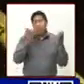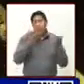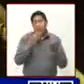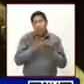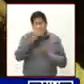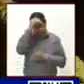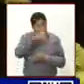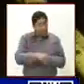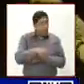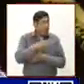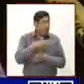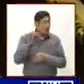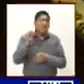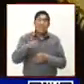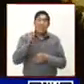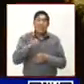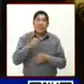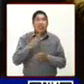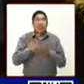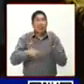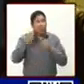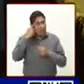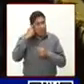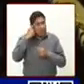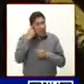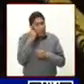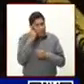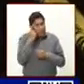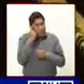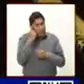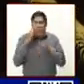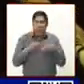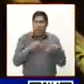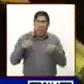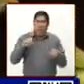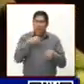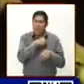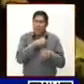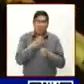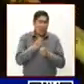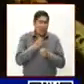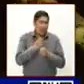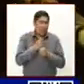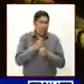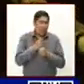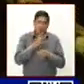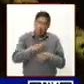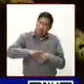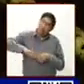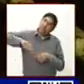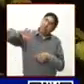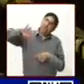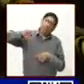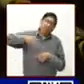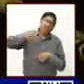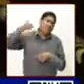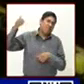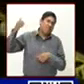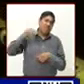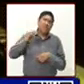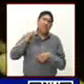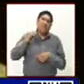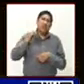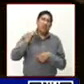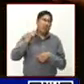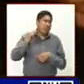bueno muy buenas noches sí lo que sucedió que en realidad es que estamos realizando una obra no el muro que está al otro lado en la avenida